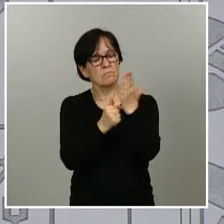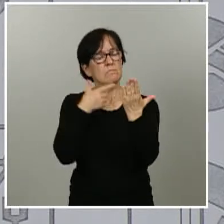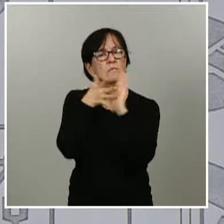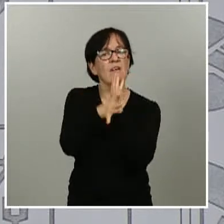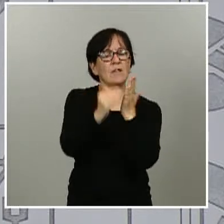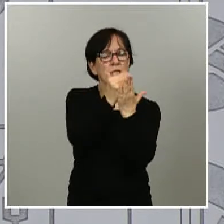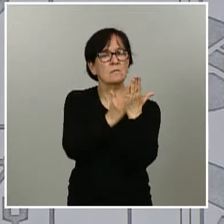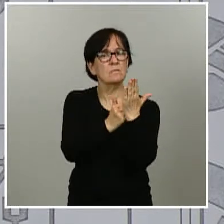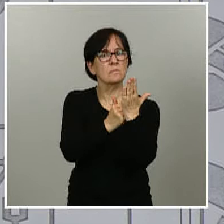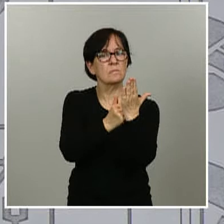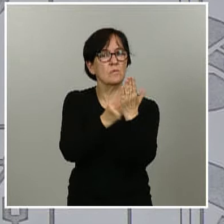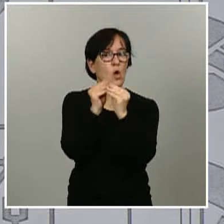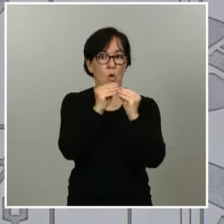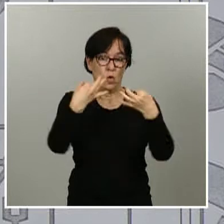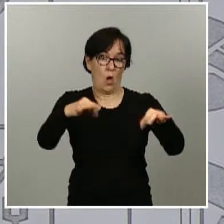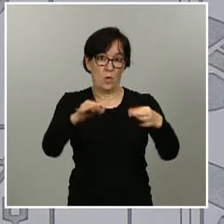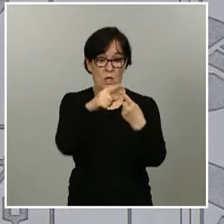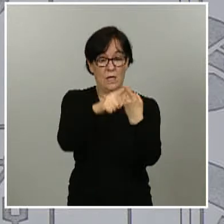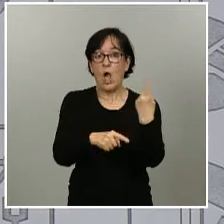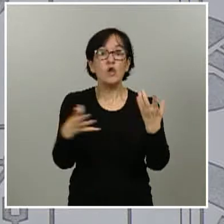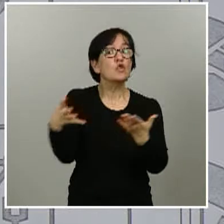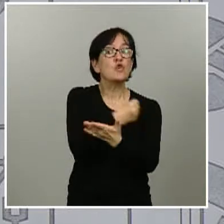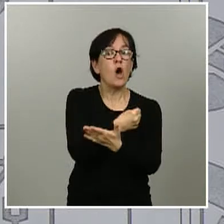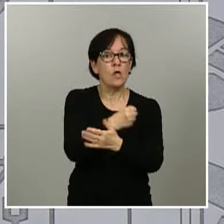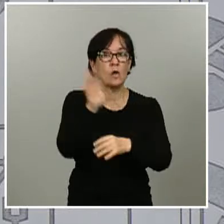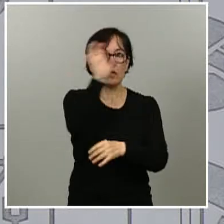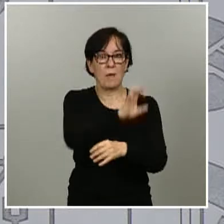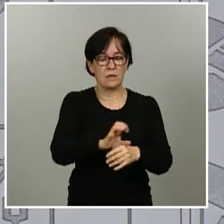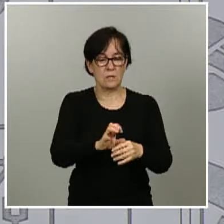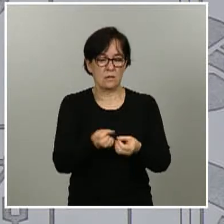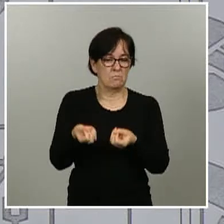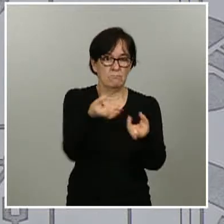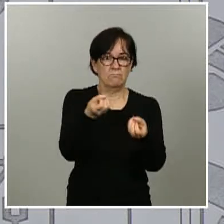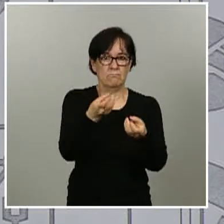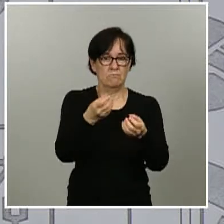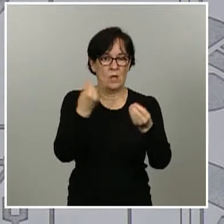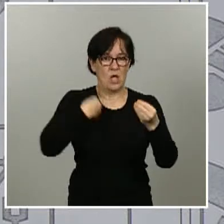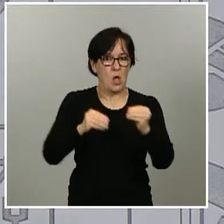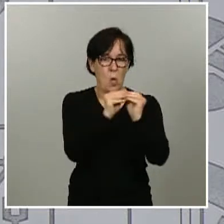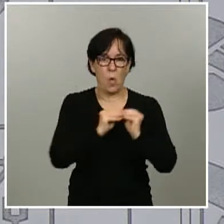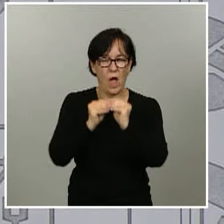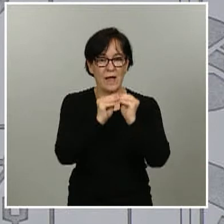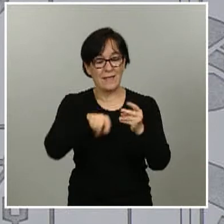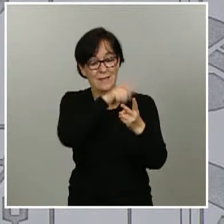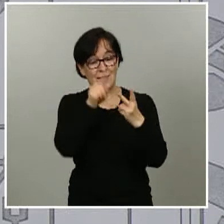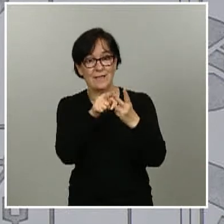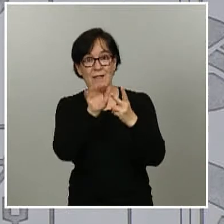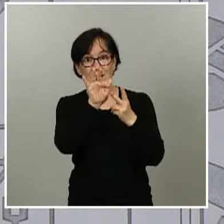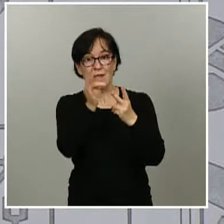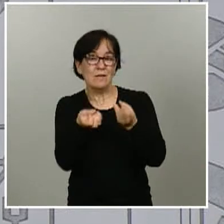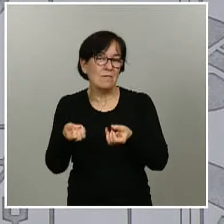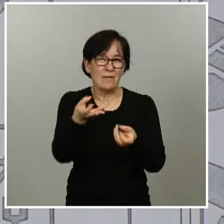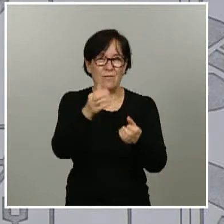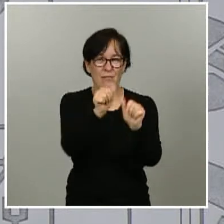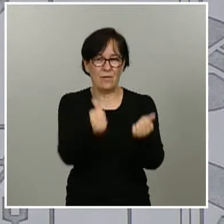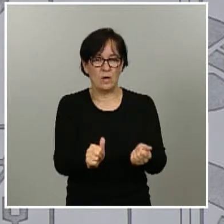comunes y, por lo tanto, entiendo que todos los países comunicamos lo mismo. Y luego notifica de otra forma, de forma